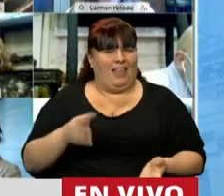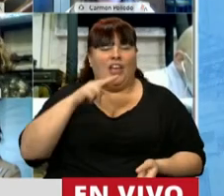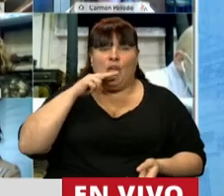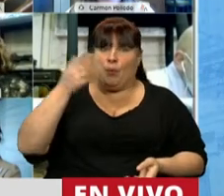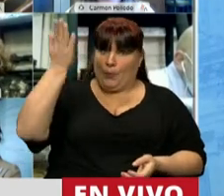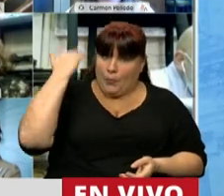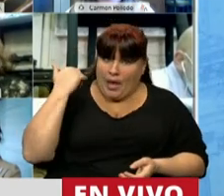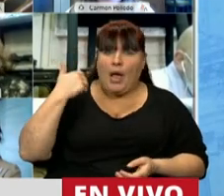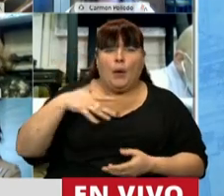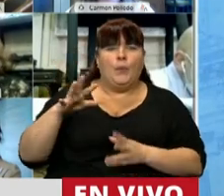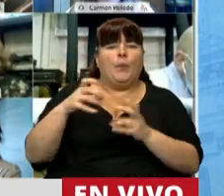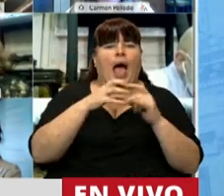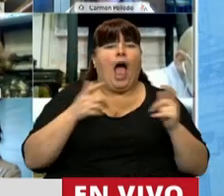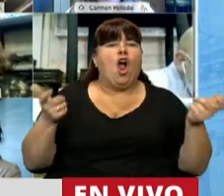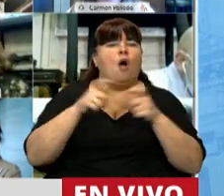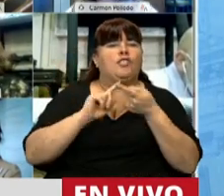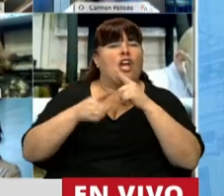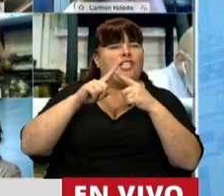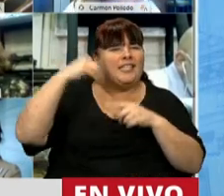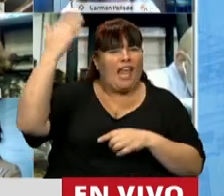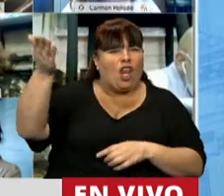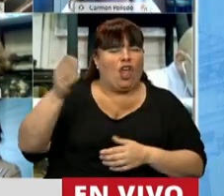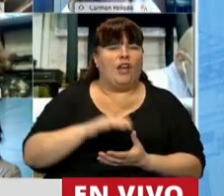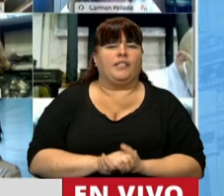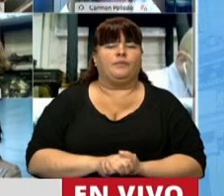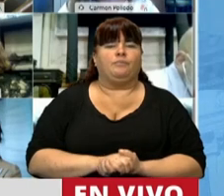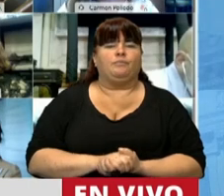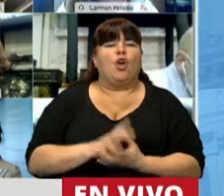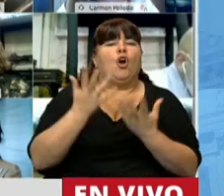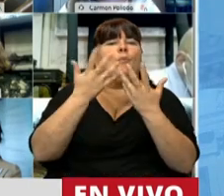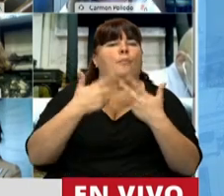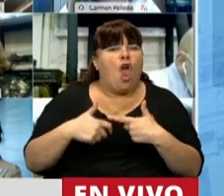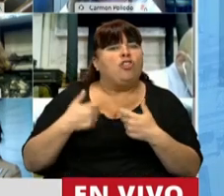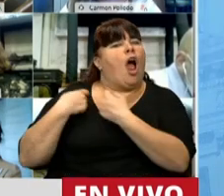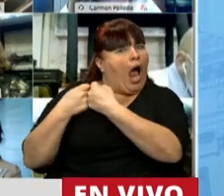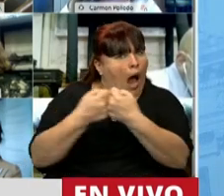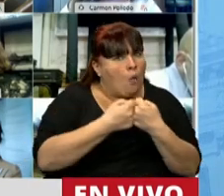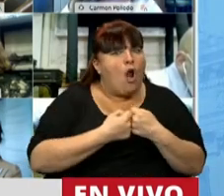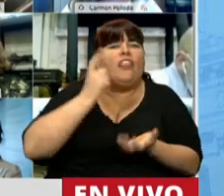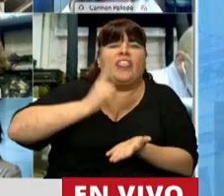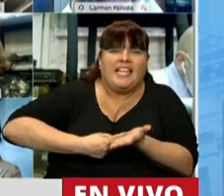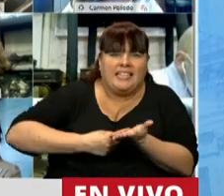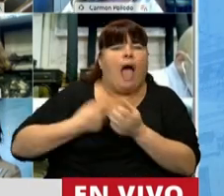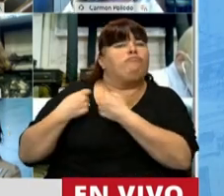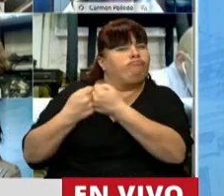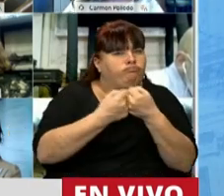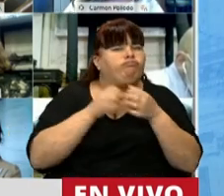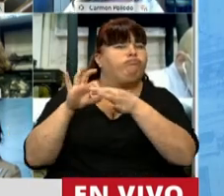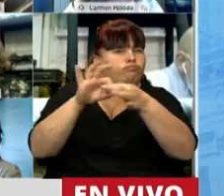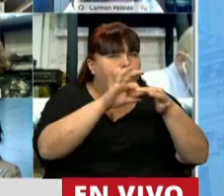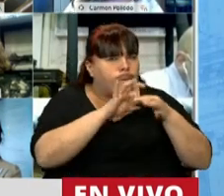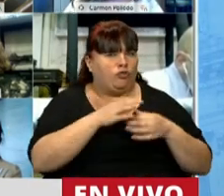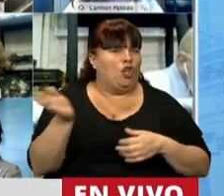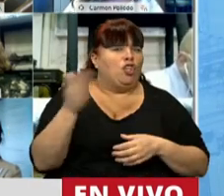pasado íbamos a tratar en la Comisión de Relaciones Exteriores un proyecto acordado, un dictamen de unidad